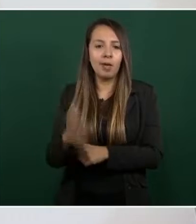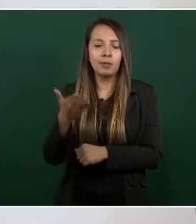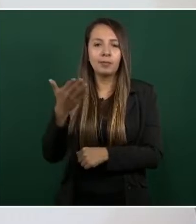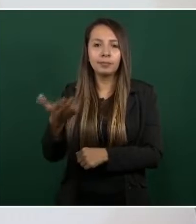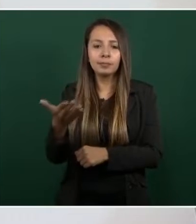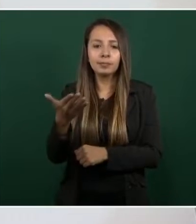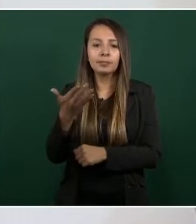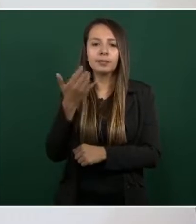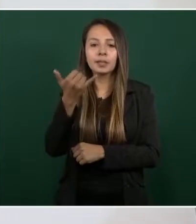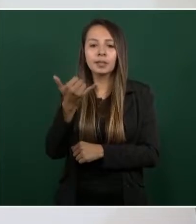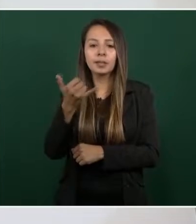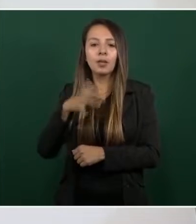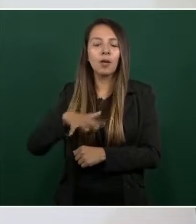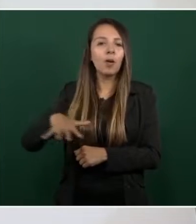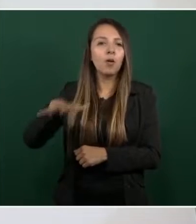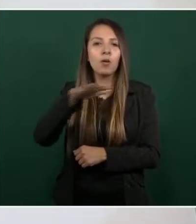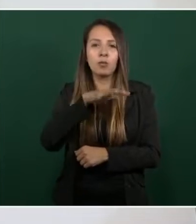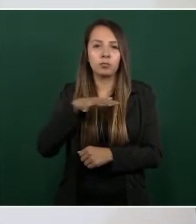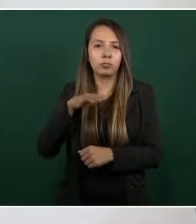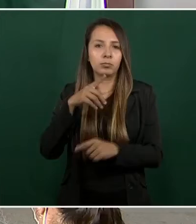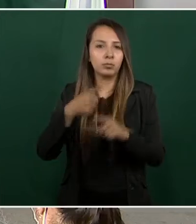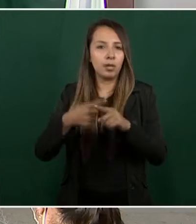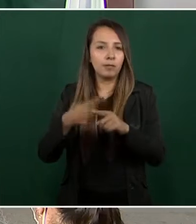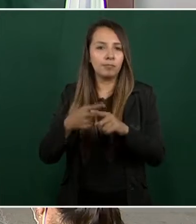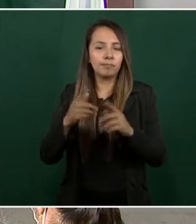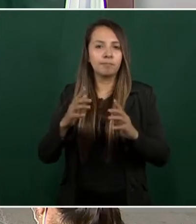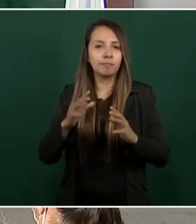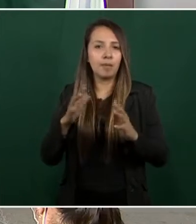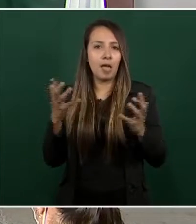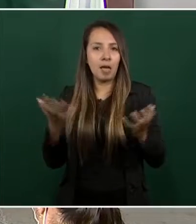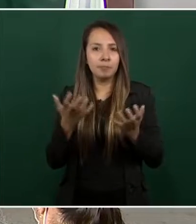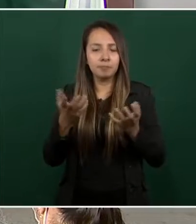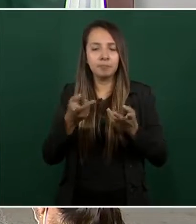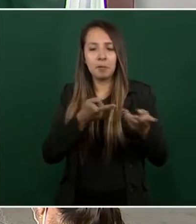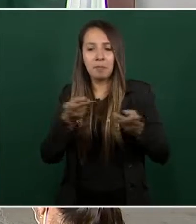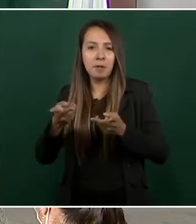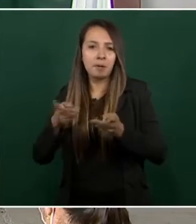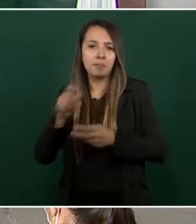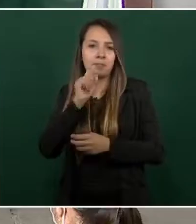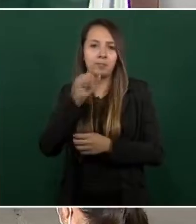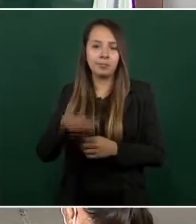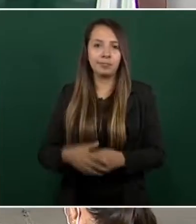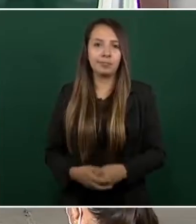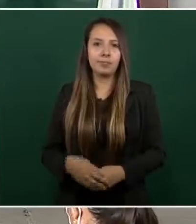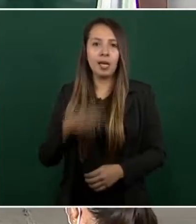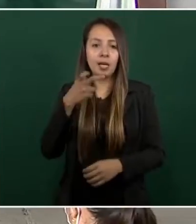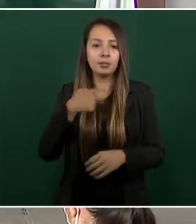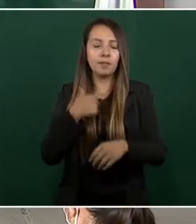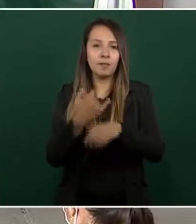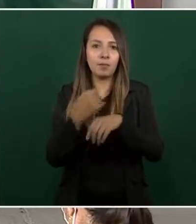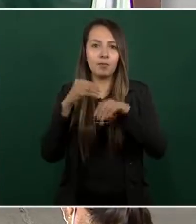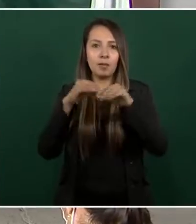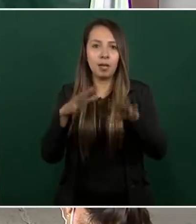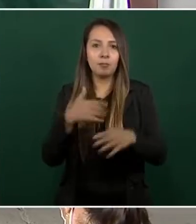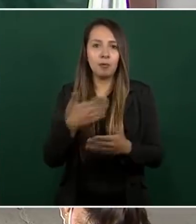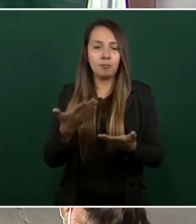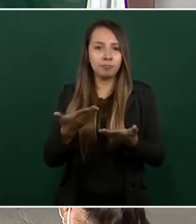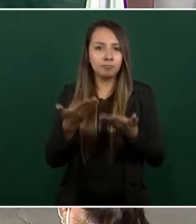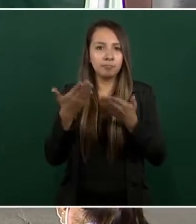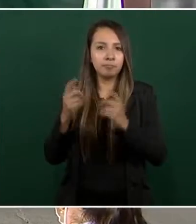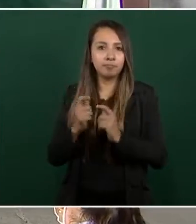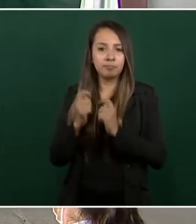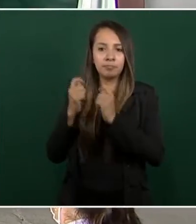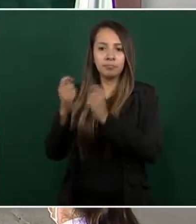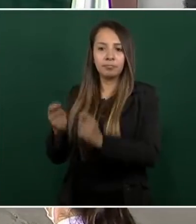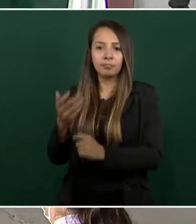con todos los que participan en este programa. Ese sería mi informe, señor presidente. Ahora le doy la palabra al general